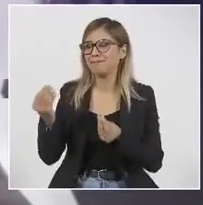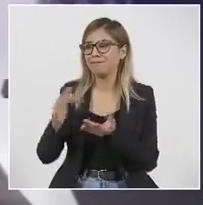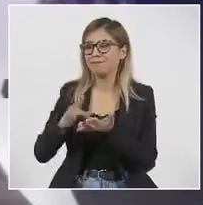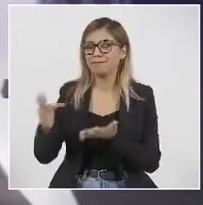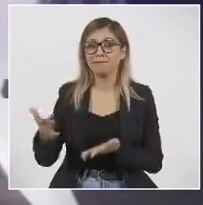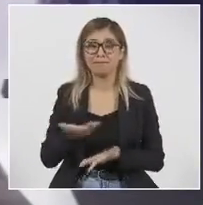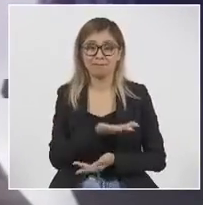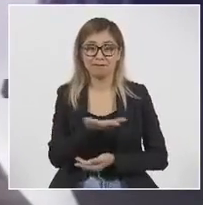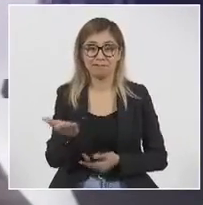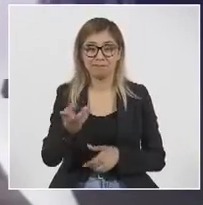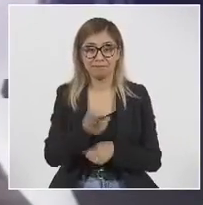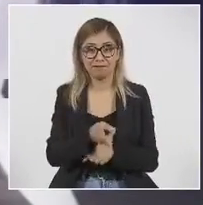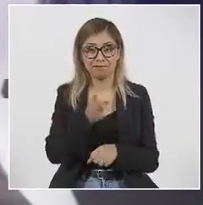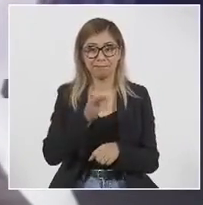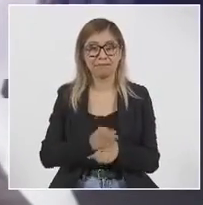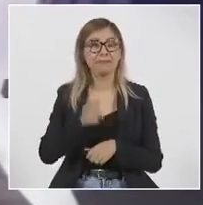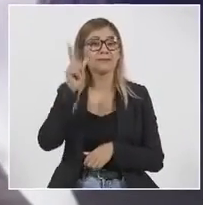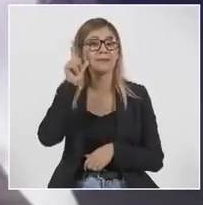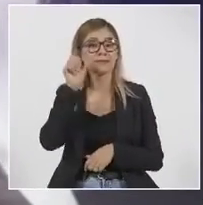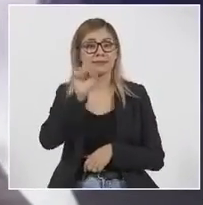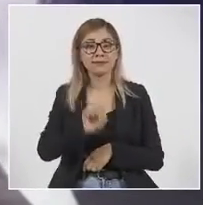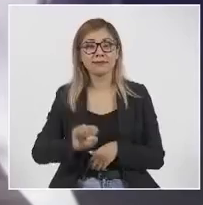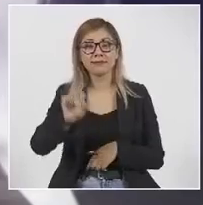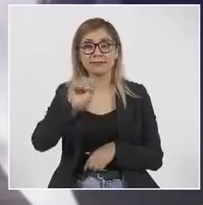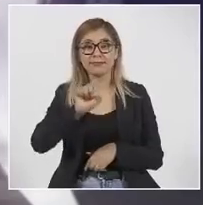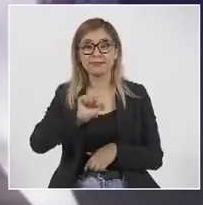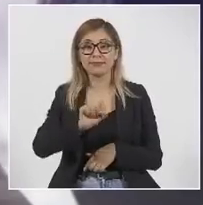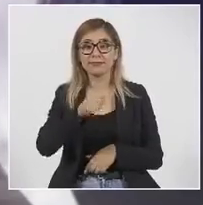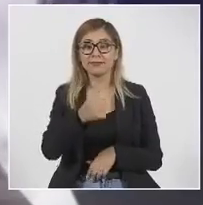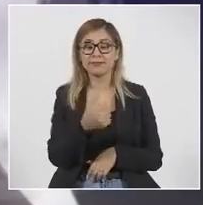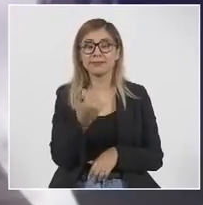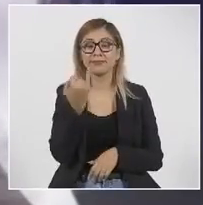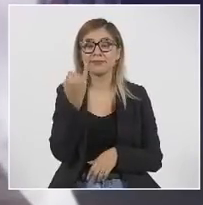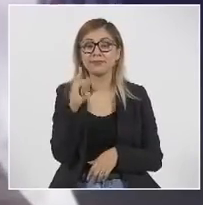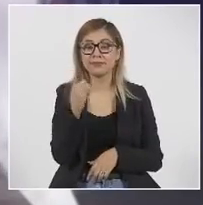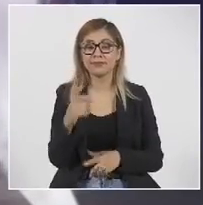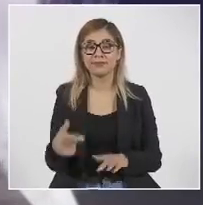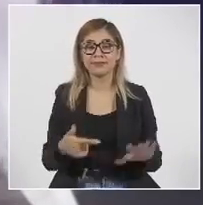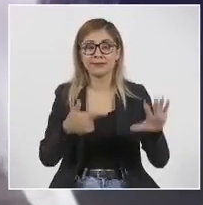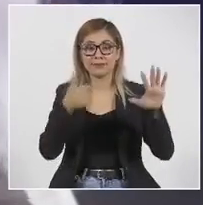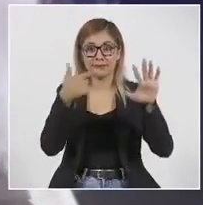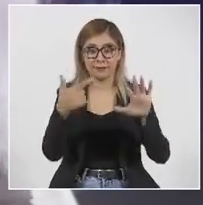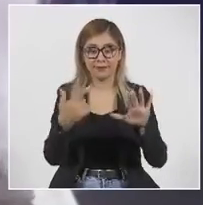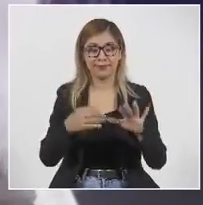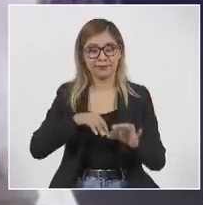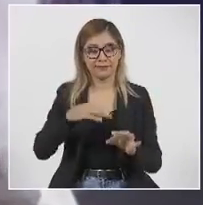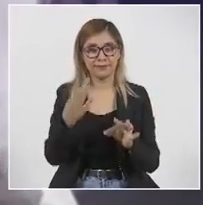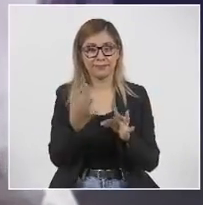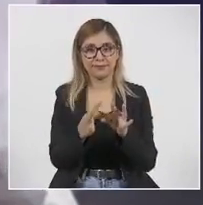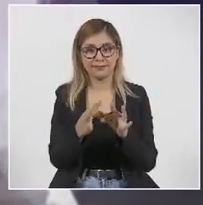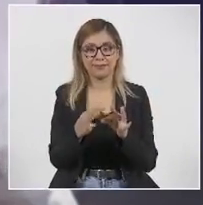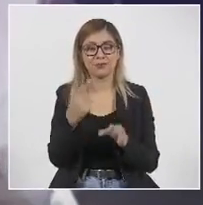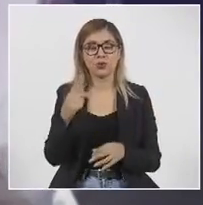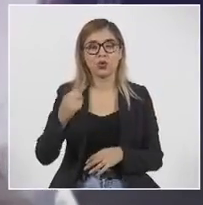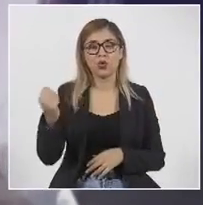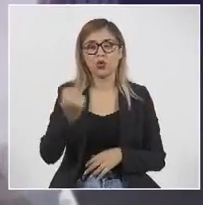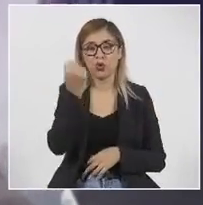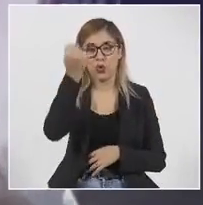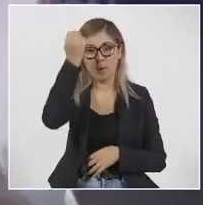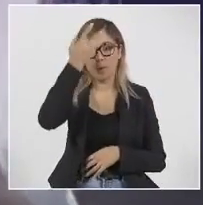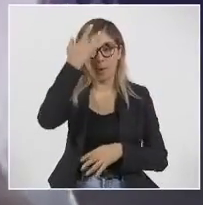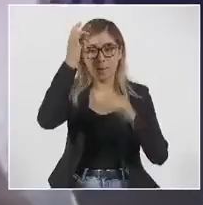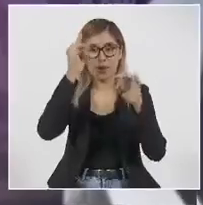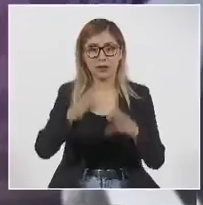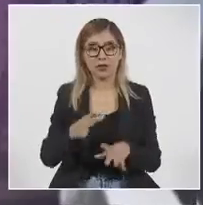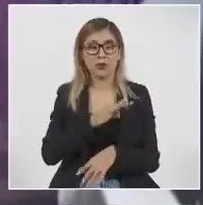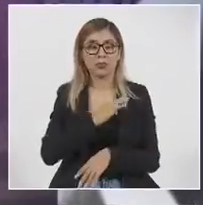la invitación mañana, sábado 26 de junio a las 7, llegue puntual ahí a las instalaciones del Trompo Mágico para